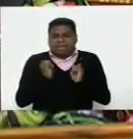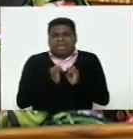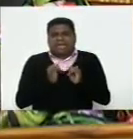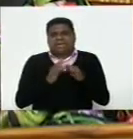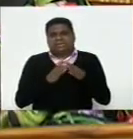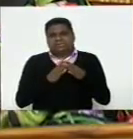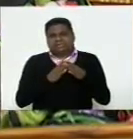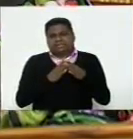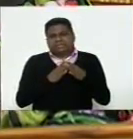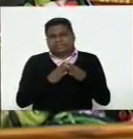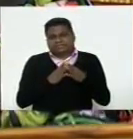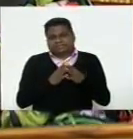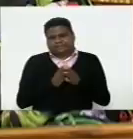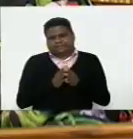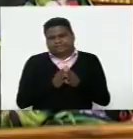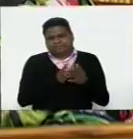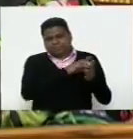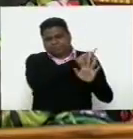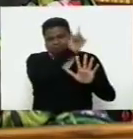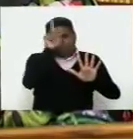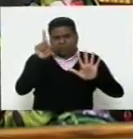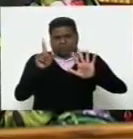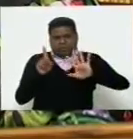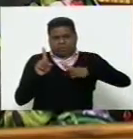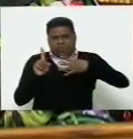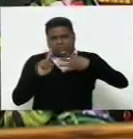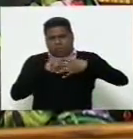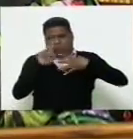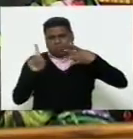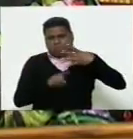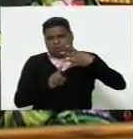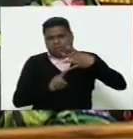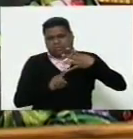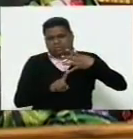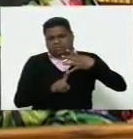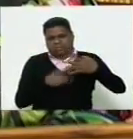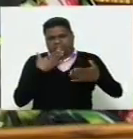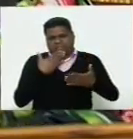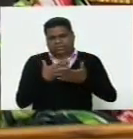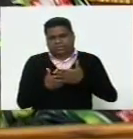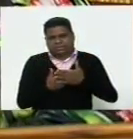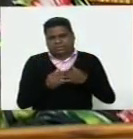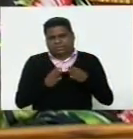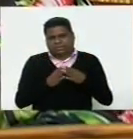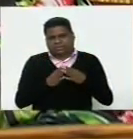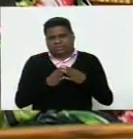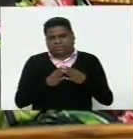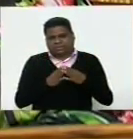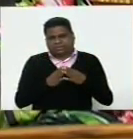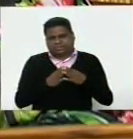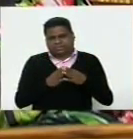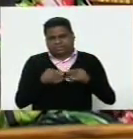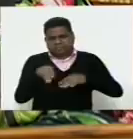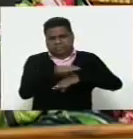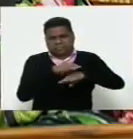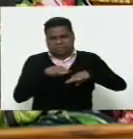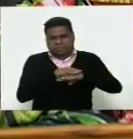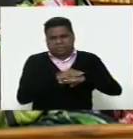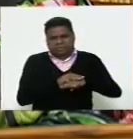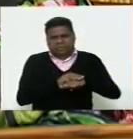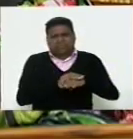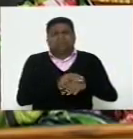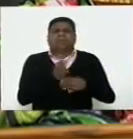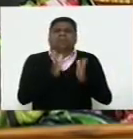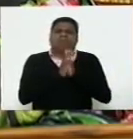recién nacidos. 4. Solicitar ante el órgano competente la aplicación de los correctivos